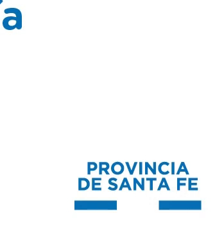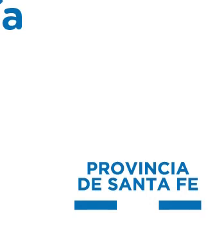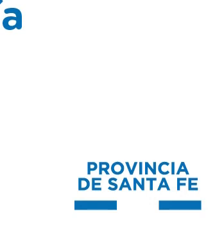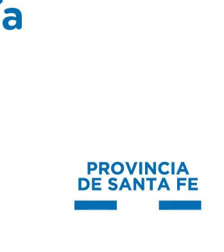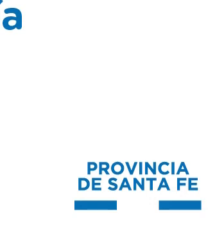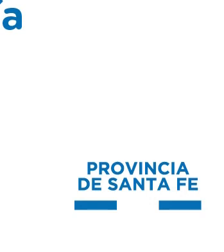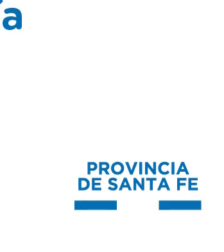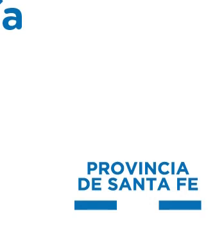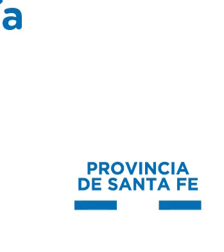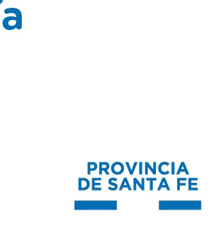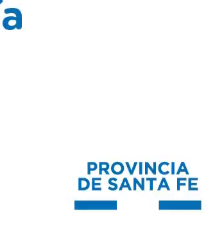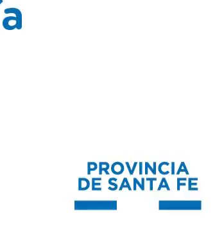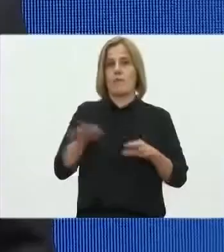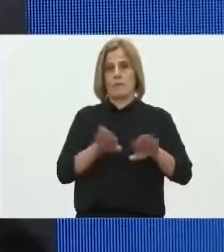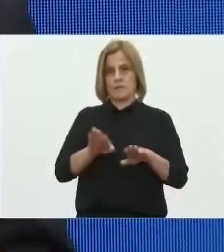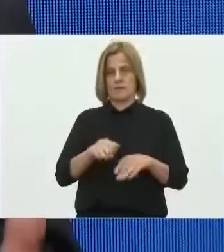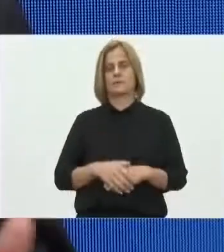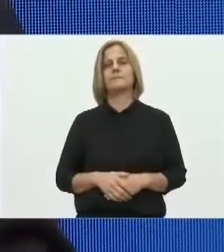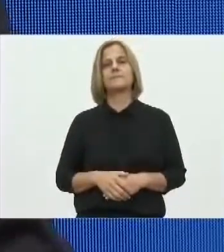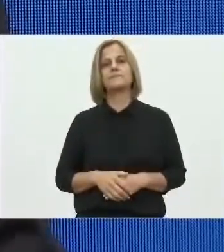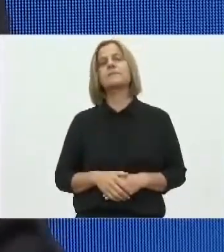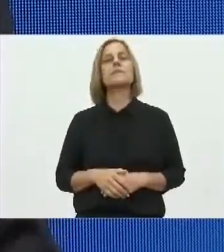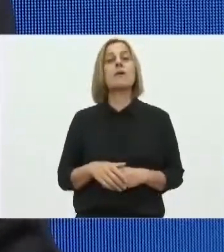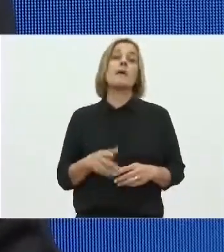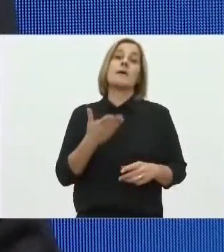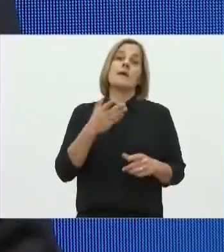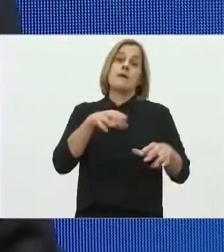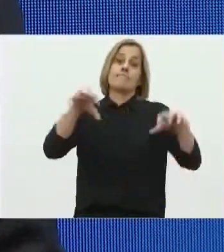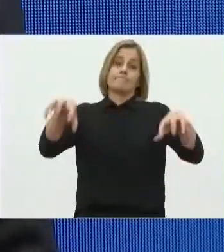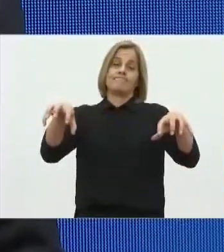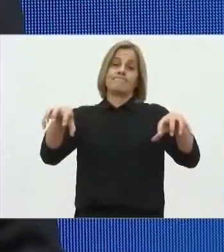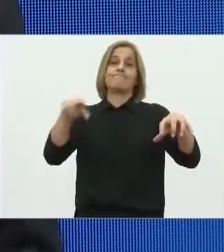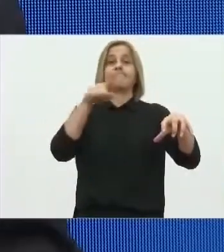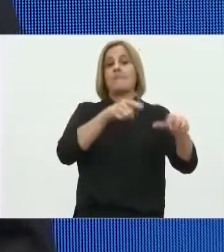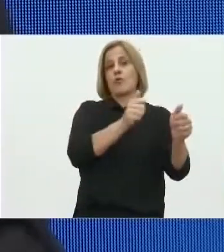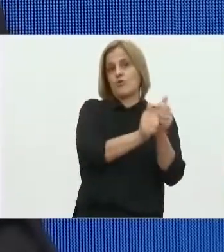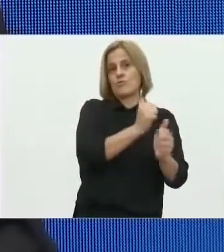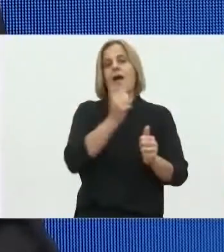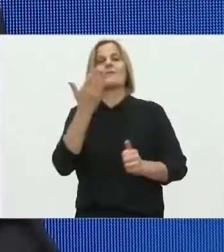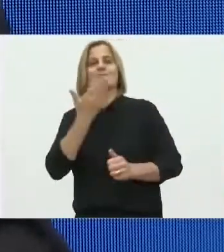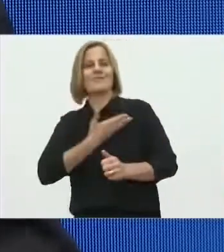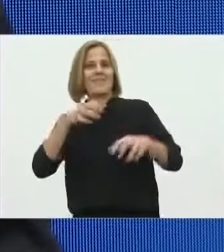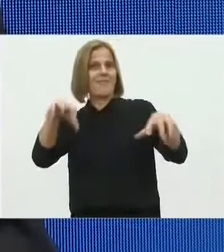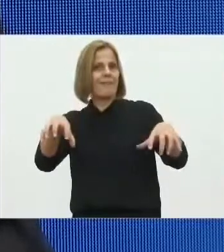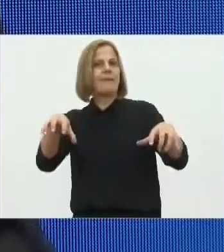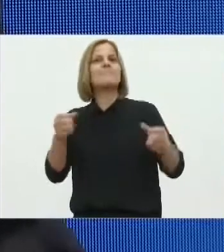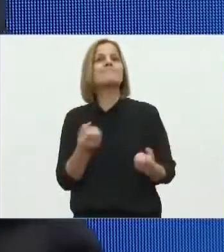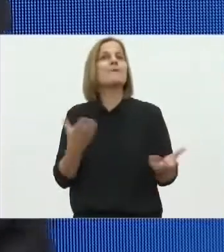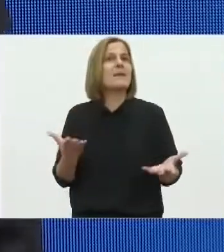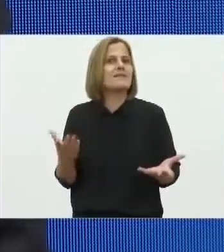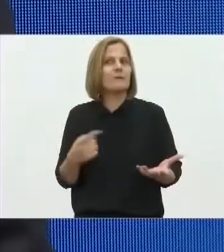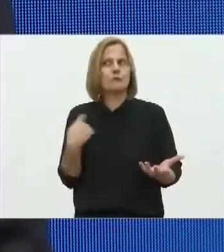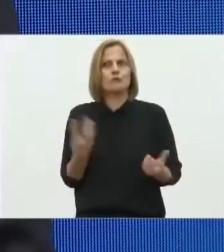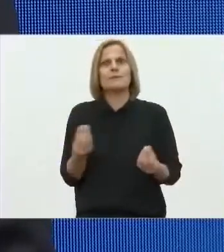Gran Rosario y del Gran Santa Fe. Los dos grandes conglomerados son los que seguramente se estarán preguntando qué pasa con